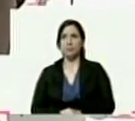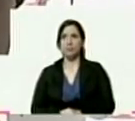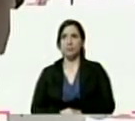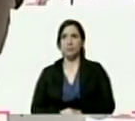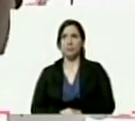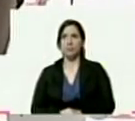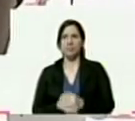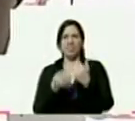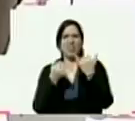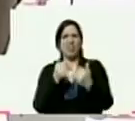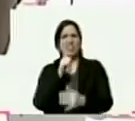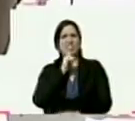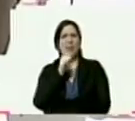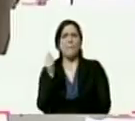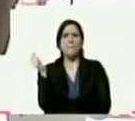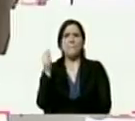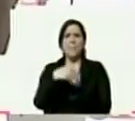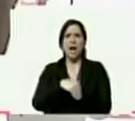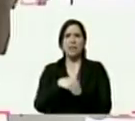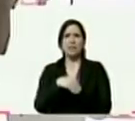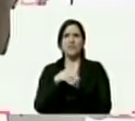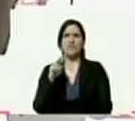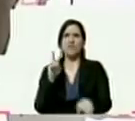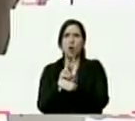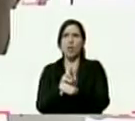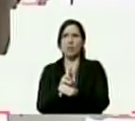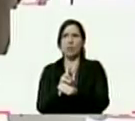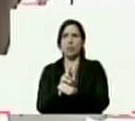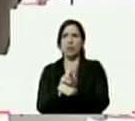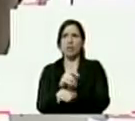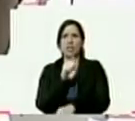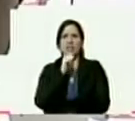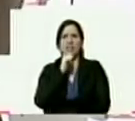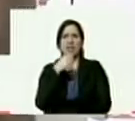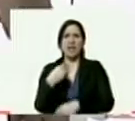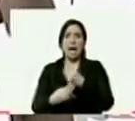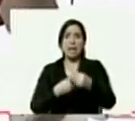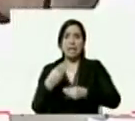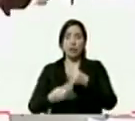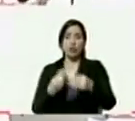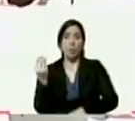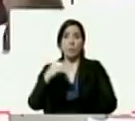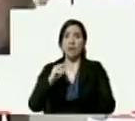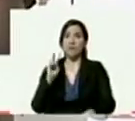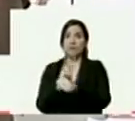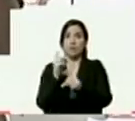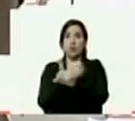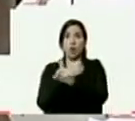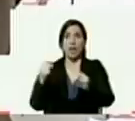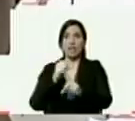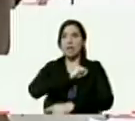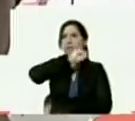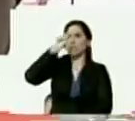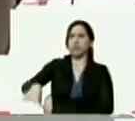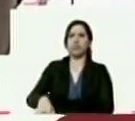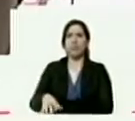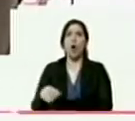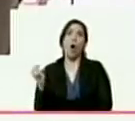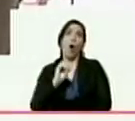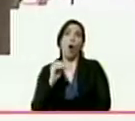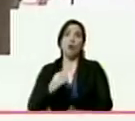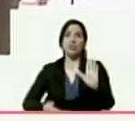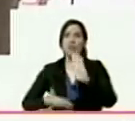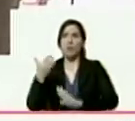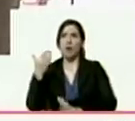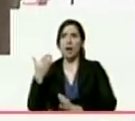Ahora, ¿quién es más violento? ¿Quiénes han ejercido más violencia, el que lanzó una piedra o el que se fue para el